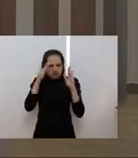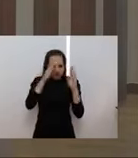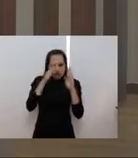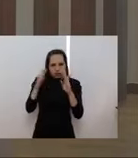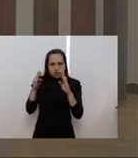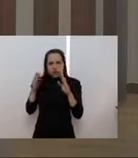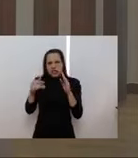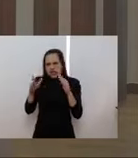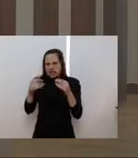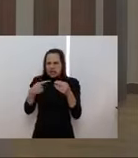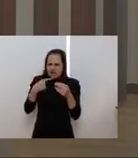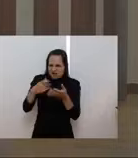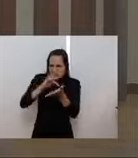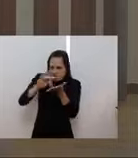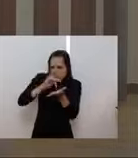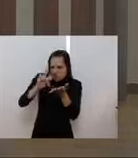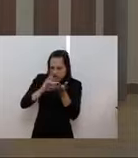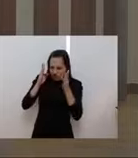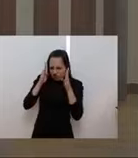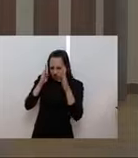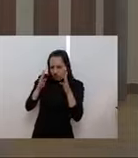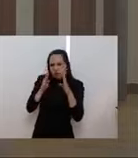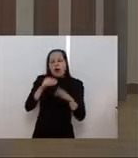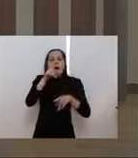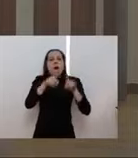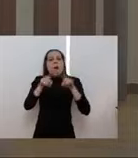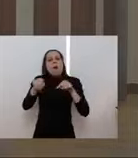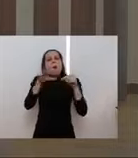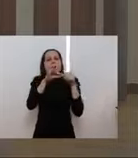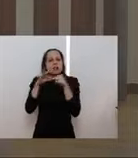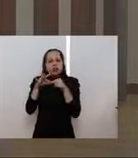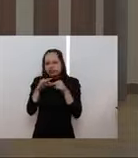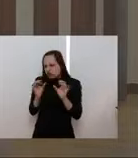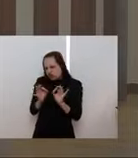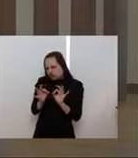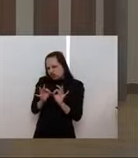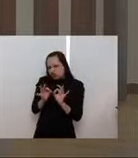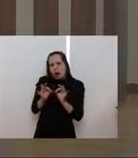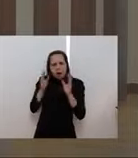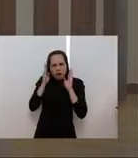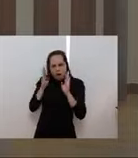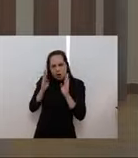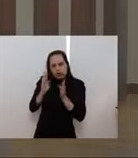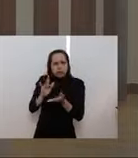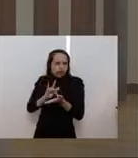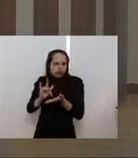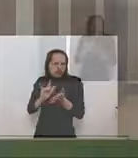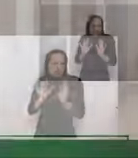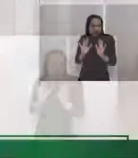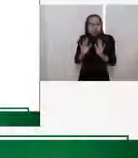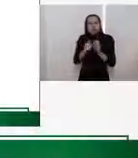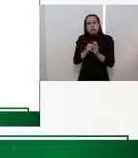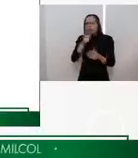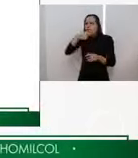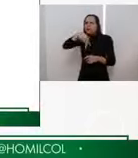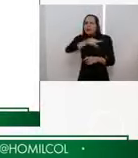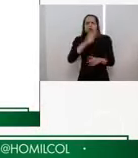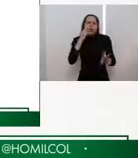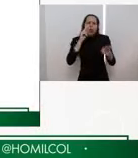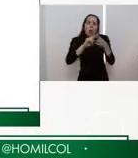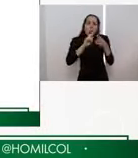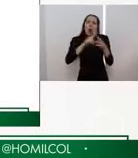casos en algunas situaciones especiales atendemos esa baja complejidad ustedes conocen la naturaleza jurídica de nuestro hospital es famosa un